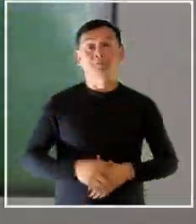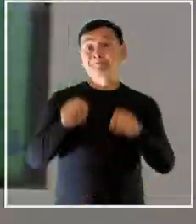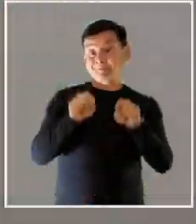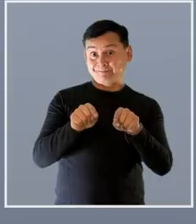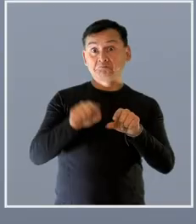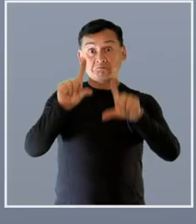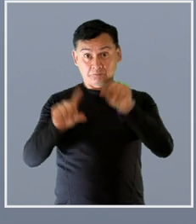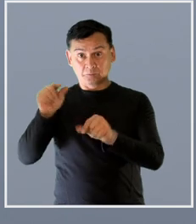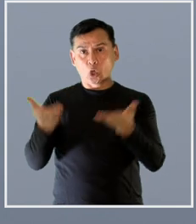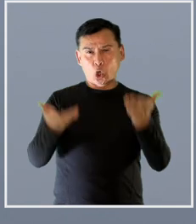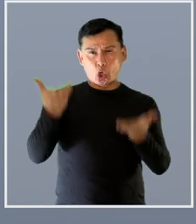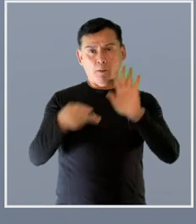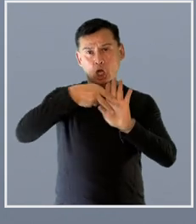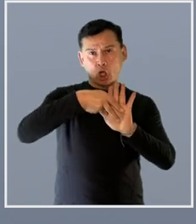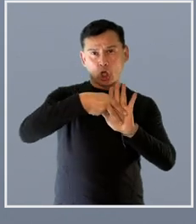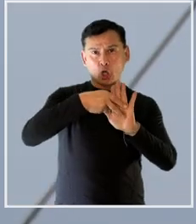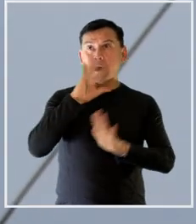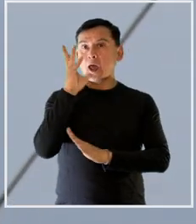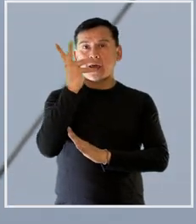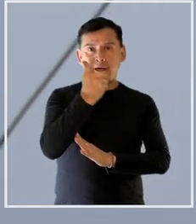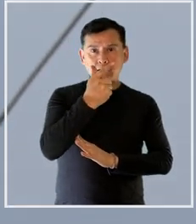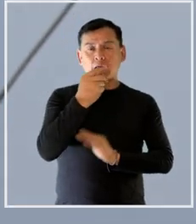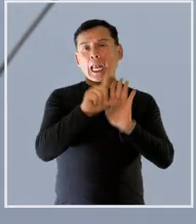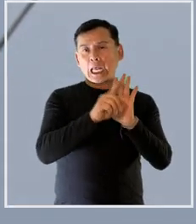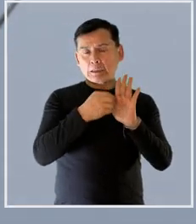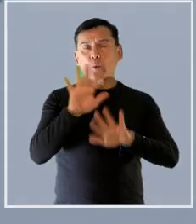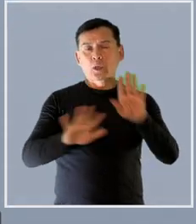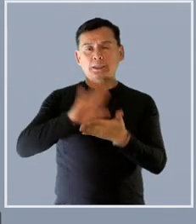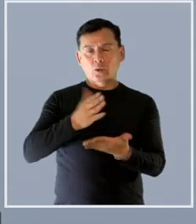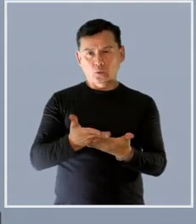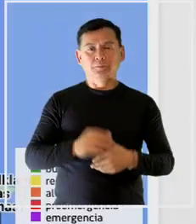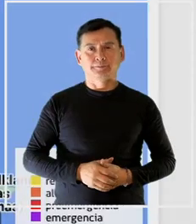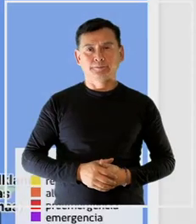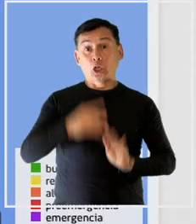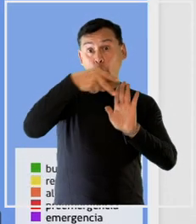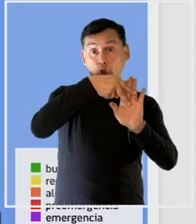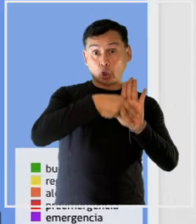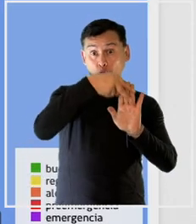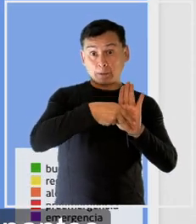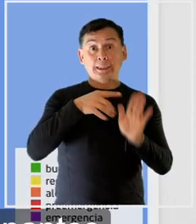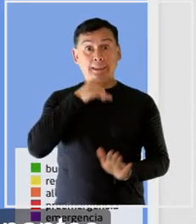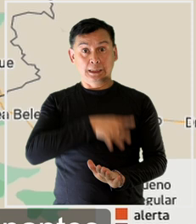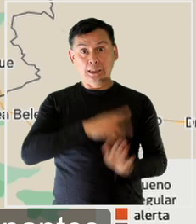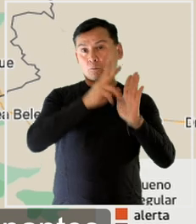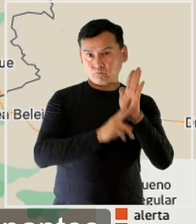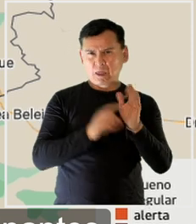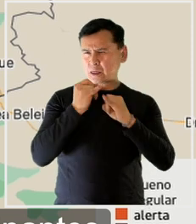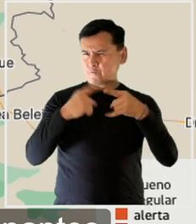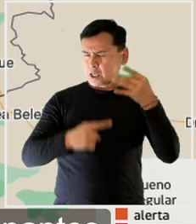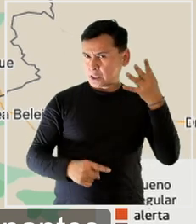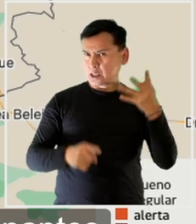ubicadas estratégicamente. Estas mediciones se comparan con las normas de calidad del aire establecidas para proteger nuestra salud. Las